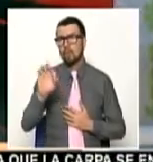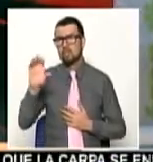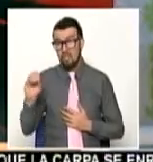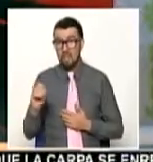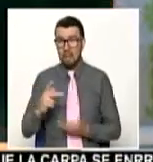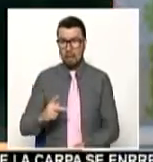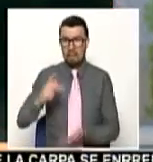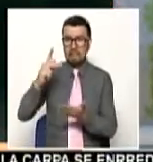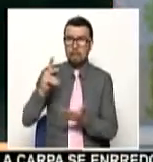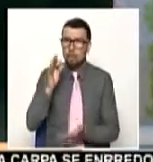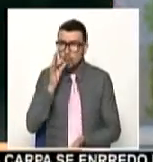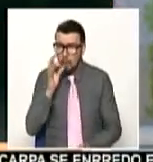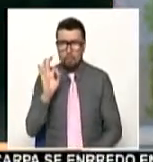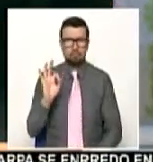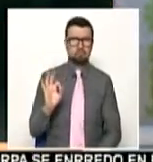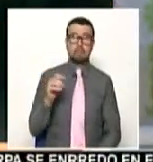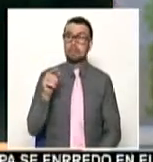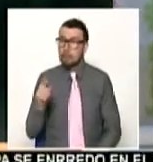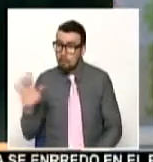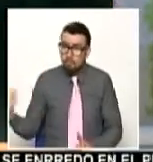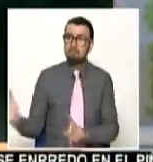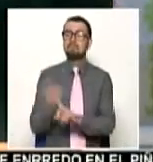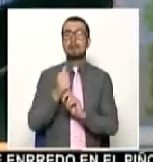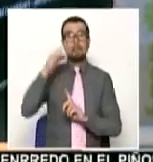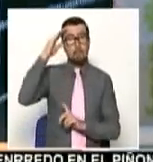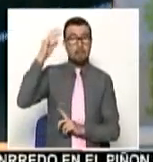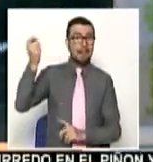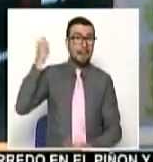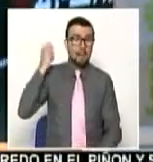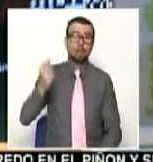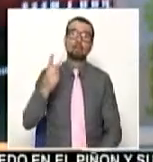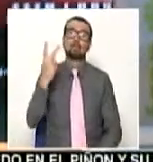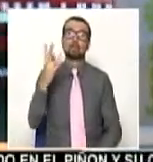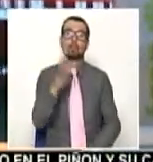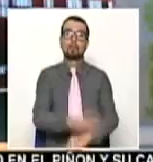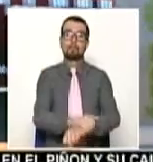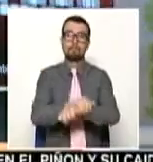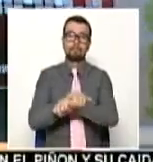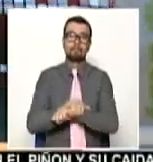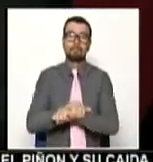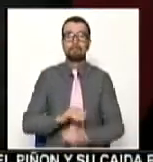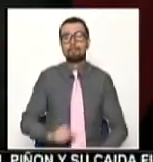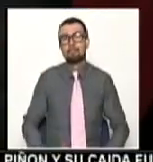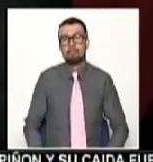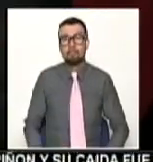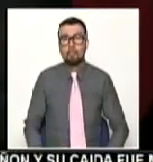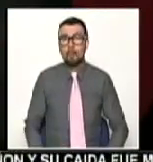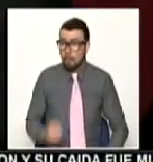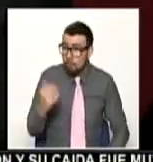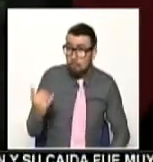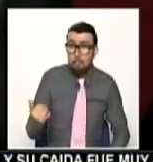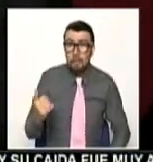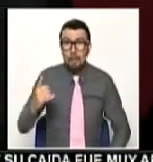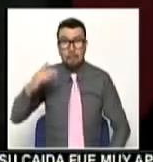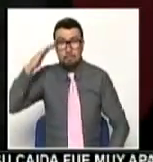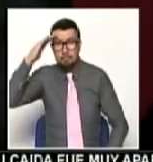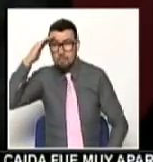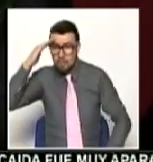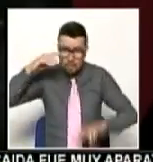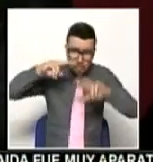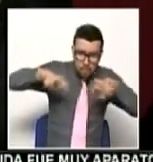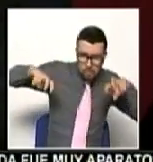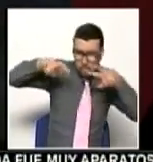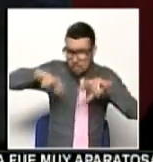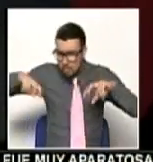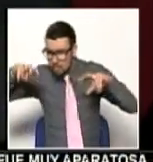de alta calidad se incautó la policía en las últimas horas. Dos personas fueron capturadas. Este es el momento cuando las autoridades inspeccionan